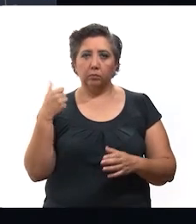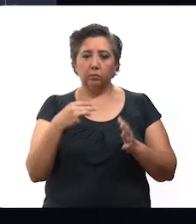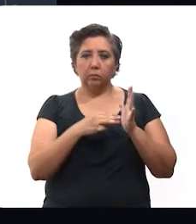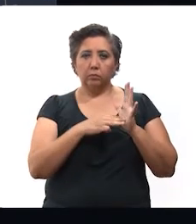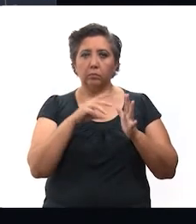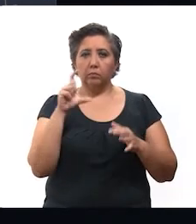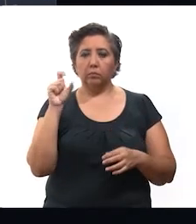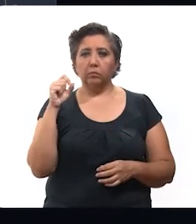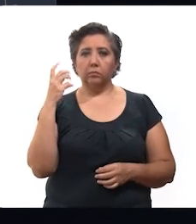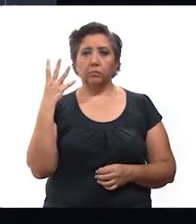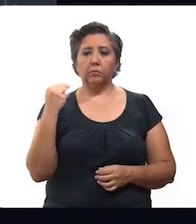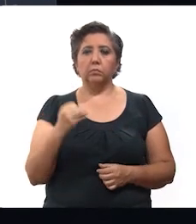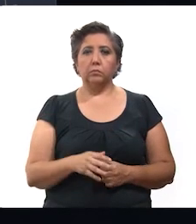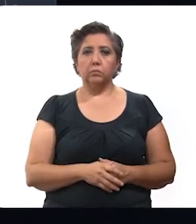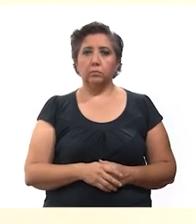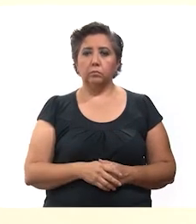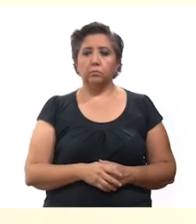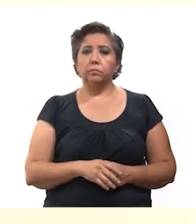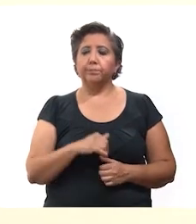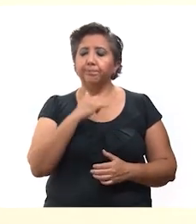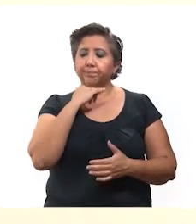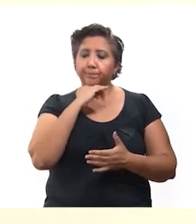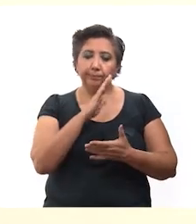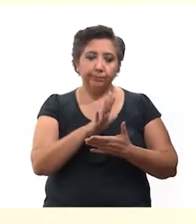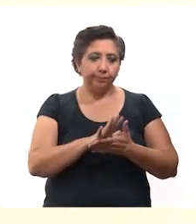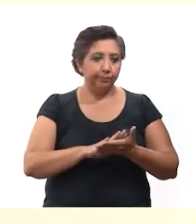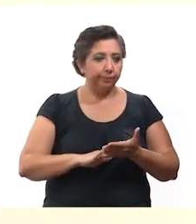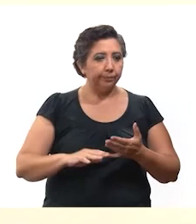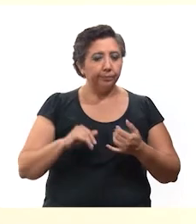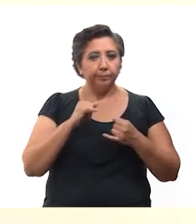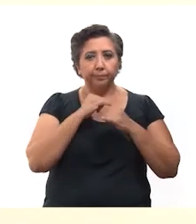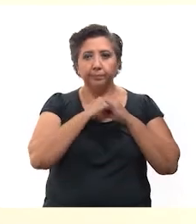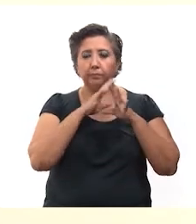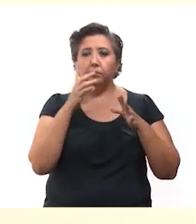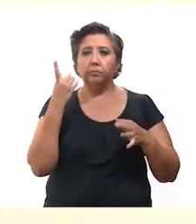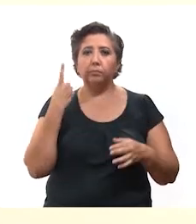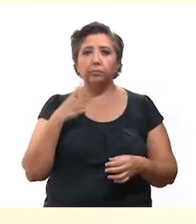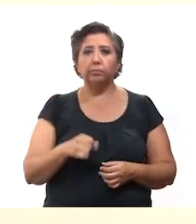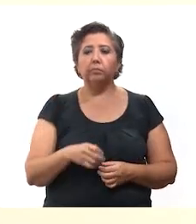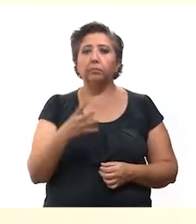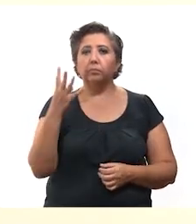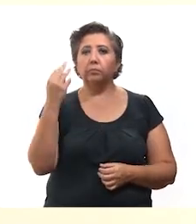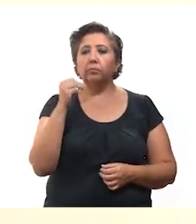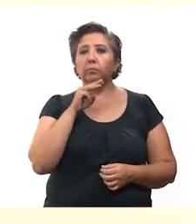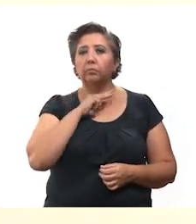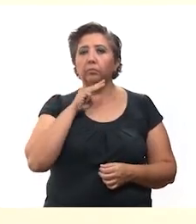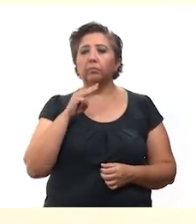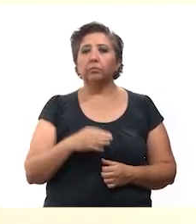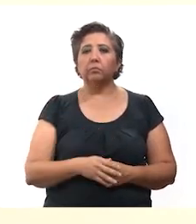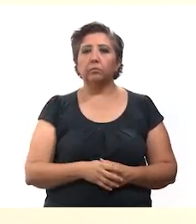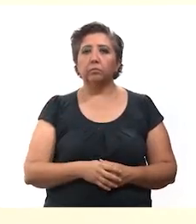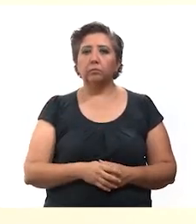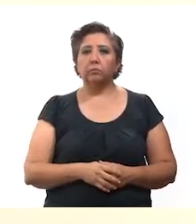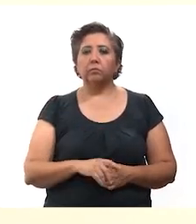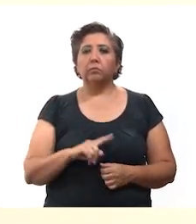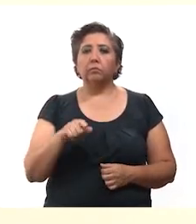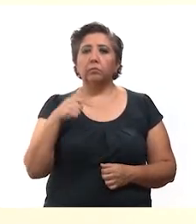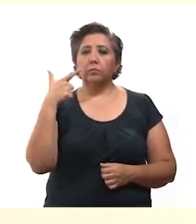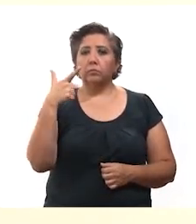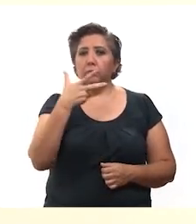Yanulako, betupatiko, baskunu, yes, le, shakal, betantiobo. Helvistokuyalalo, ciento dieceseis, Juntulul, le, kojanop,